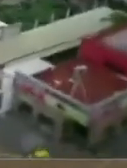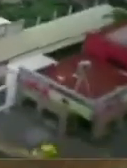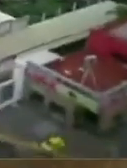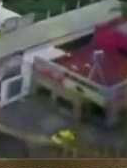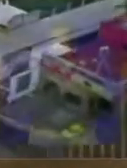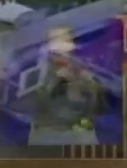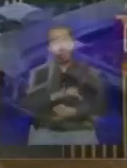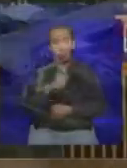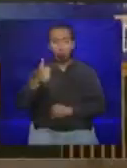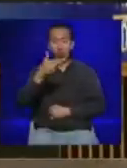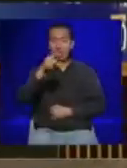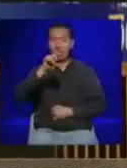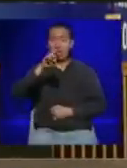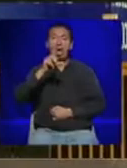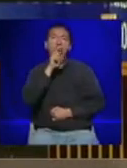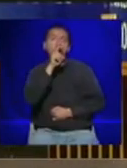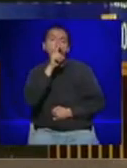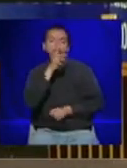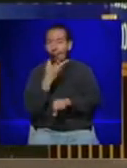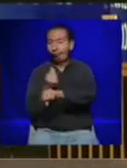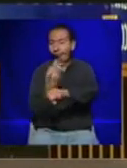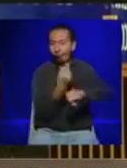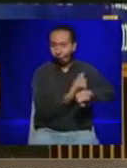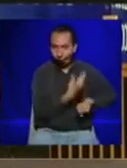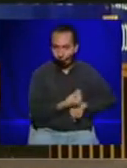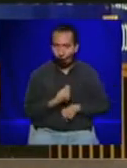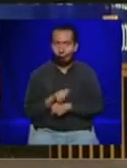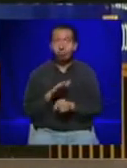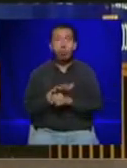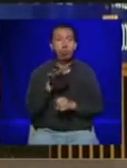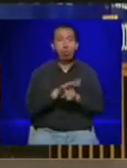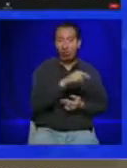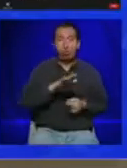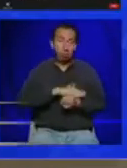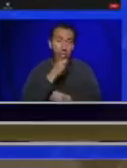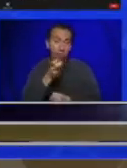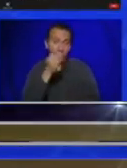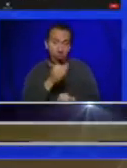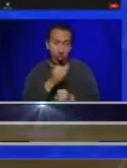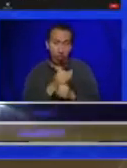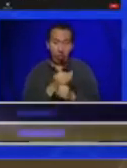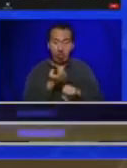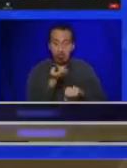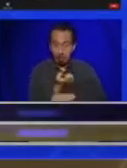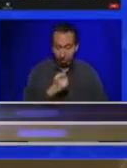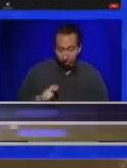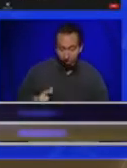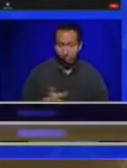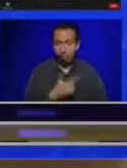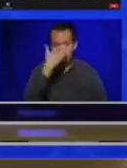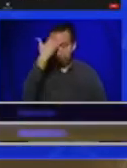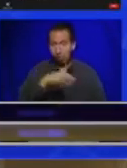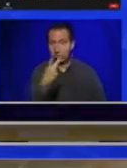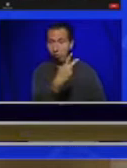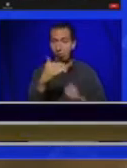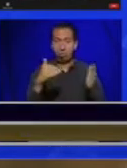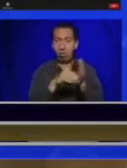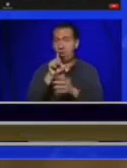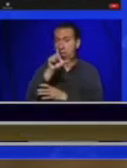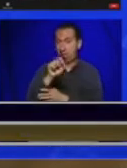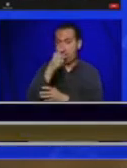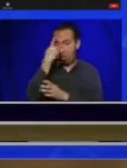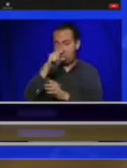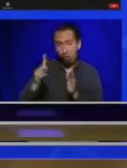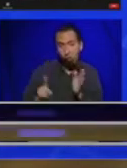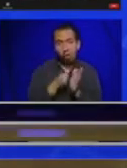Estado. Así lo dio a conocer el Gobernador Diego Sinoé Rodríguez Vallejo. El Plan Estatal de Obra Pública 2020 para la reactivación